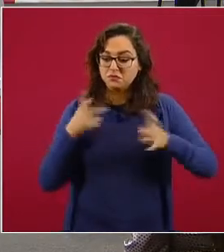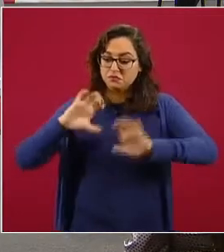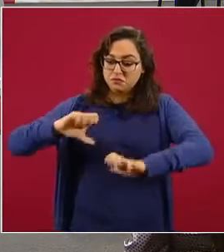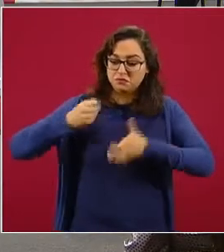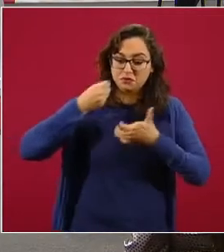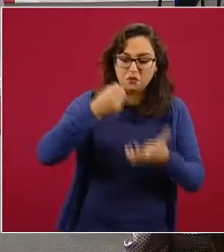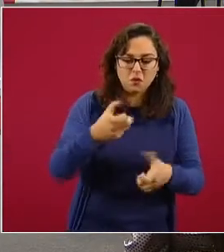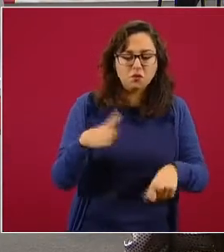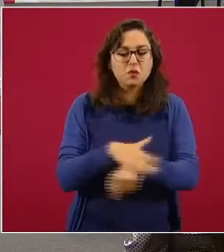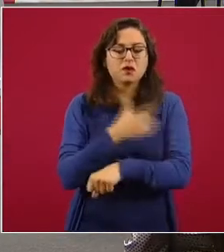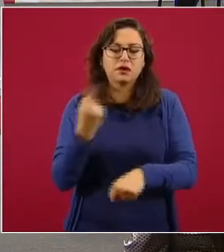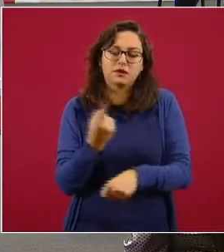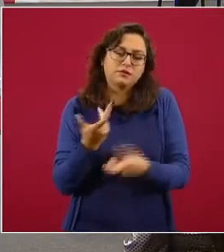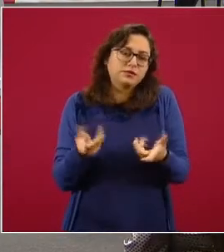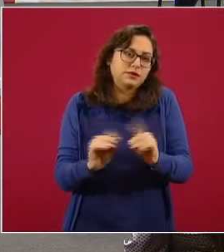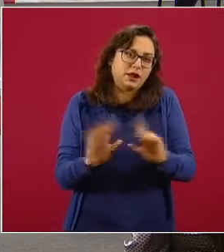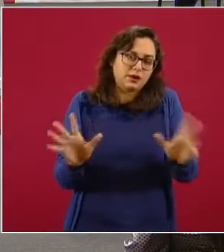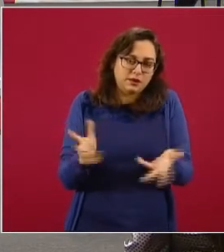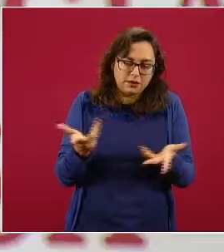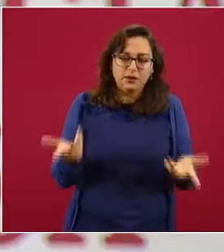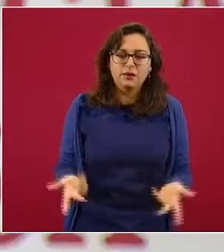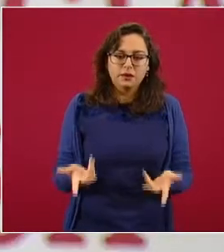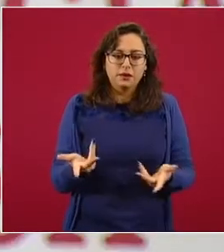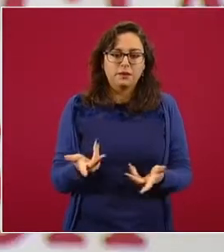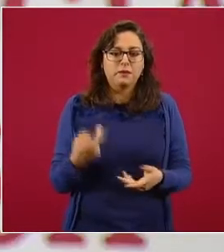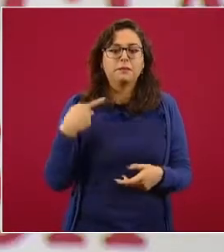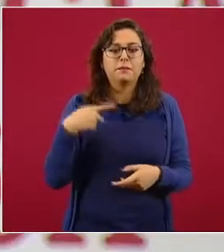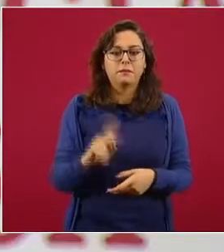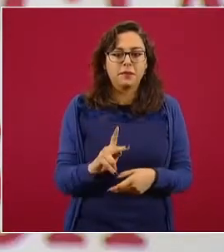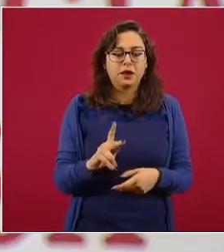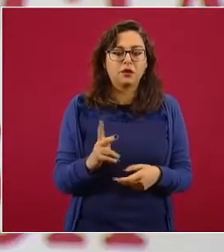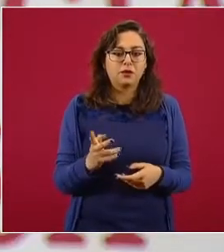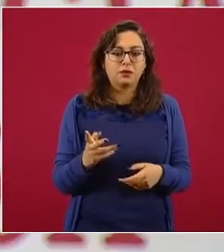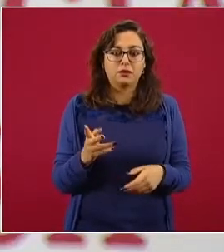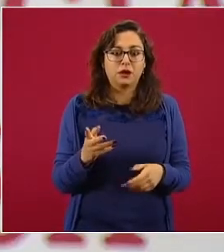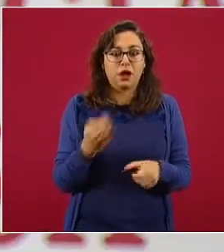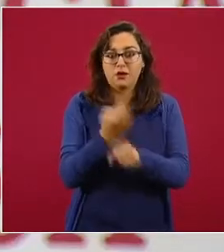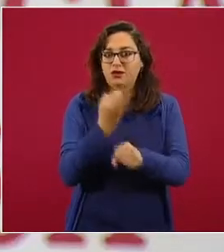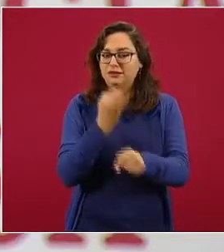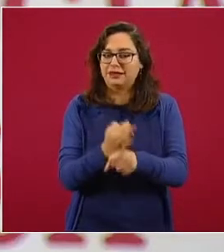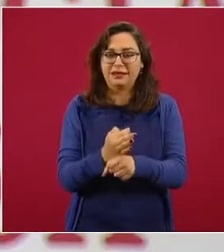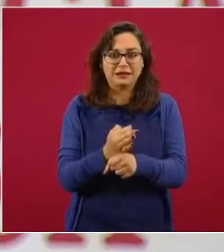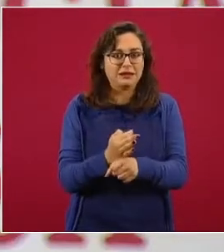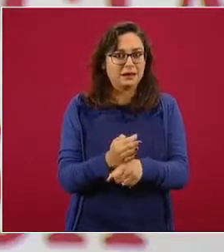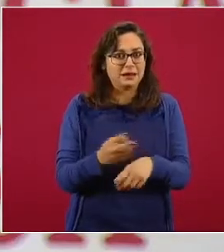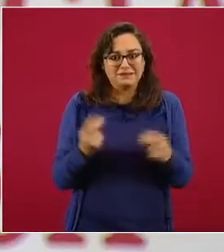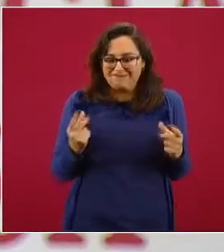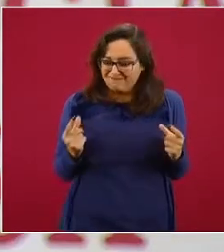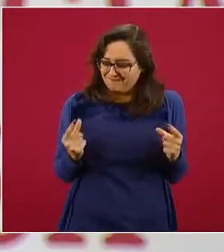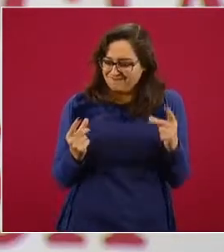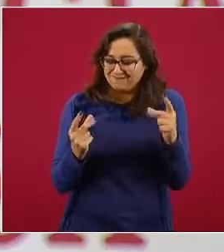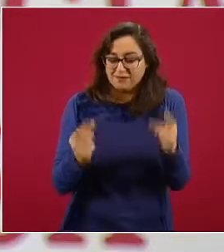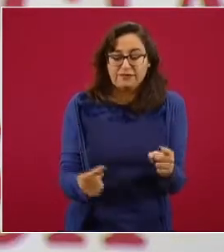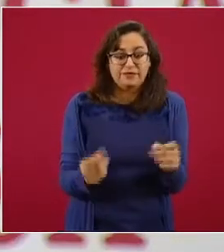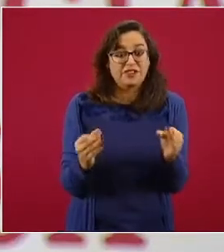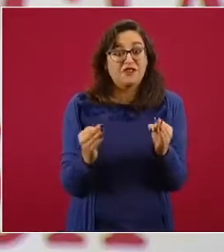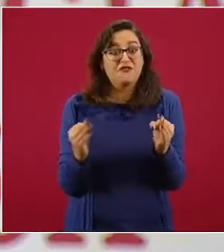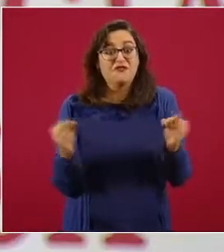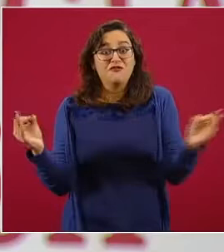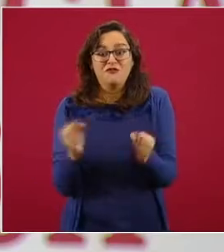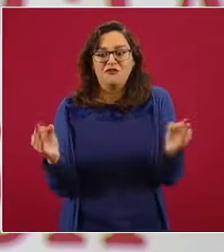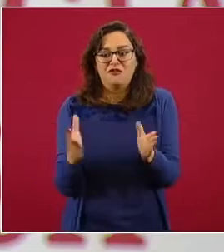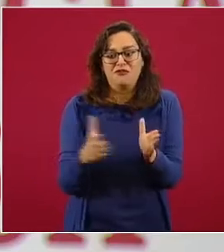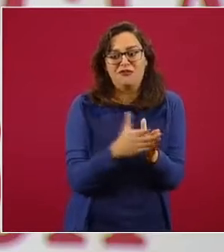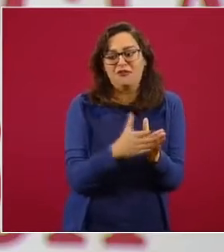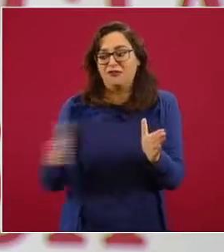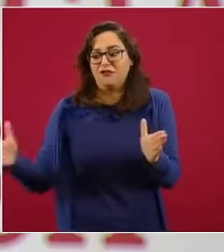es obvio? Porque lo que se quiere es cortar el impacto del invierno. Es decir, tener la vacuna en algún punto del invierno